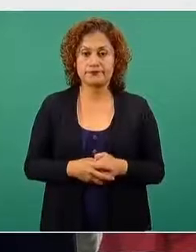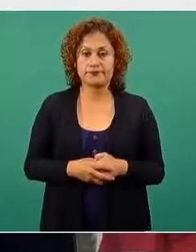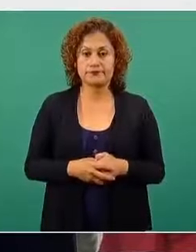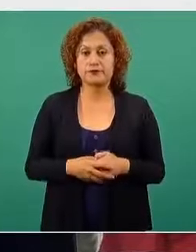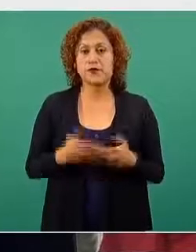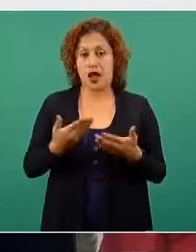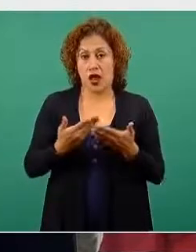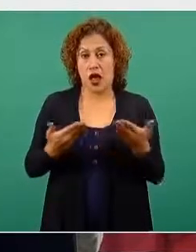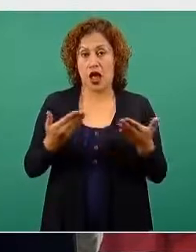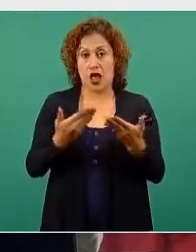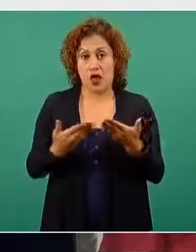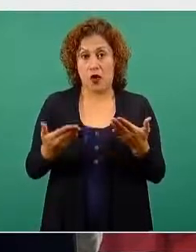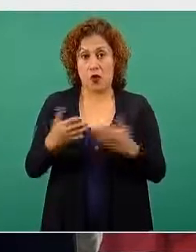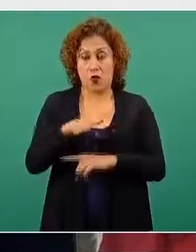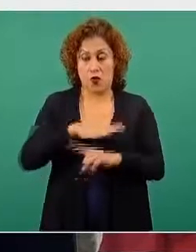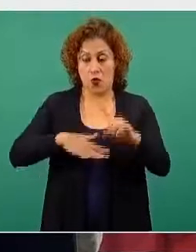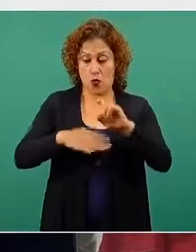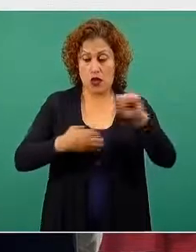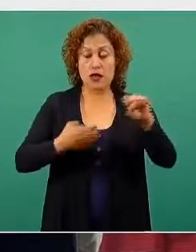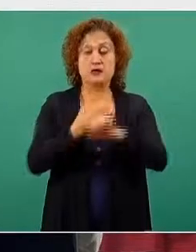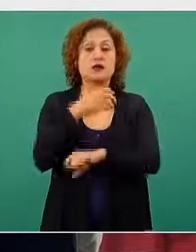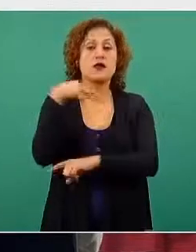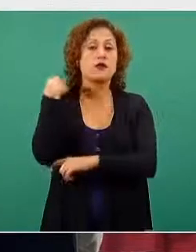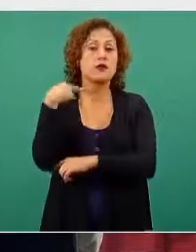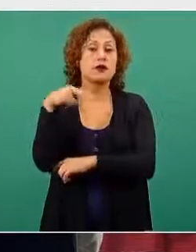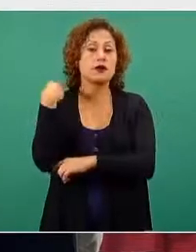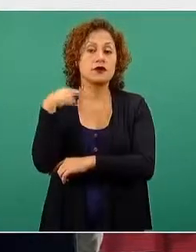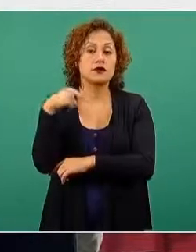Hoy Veracruz, efectivamente,